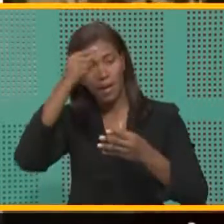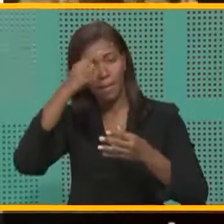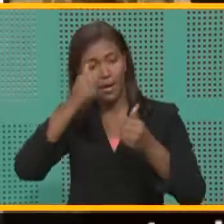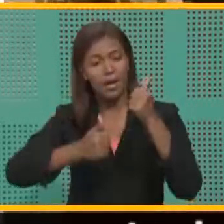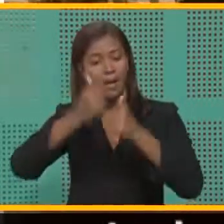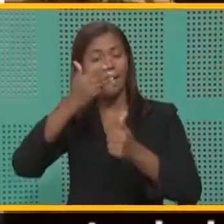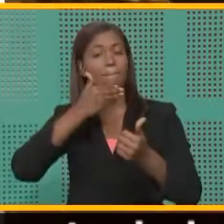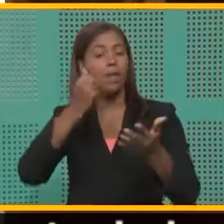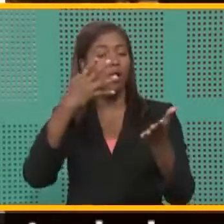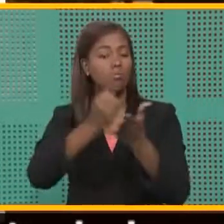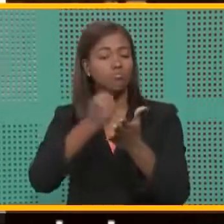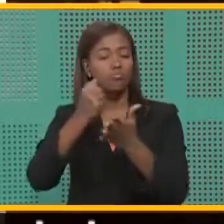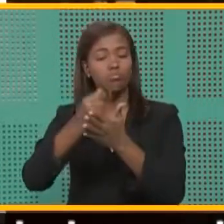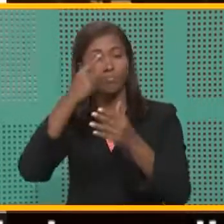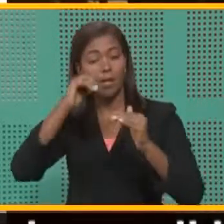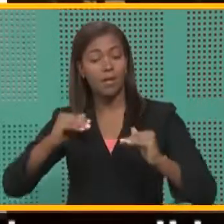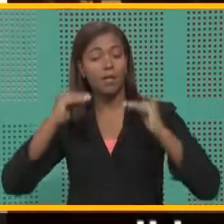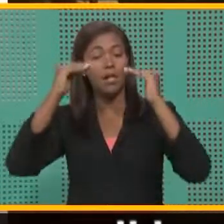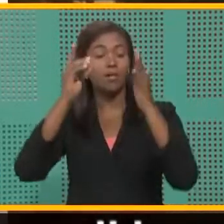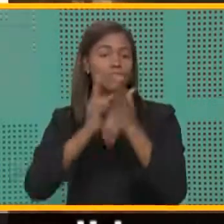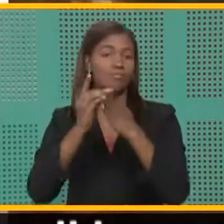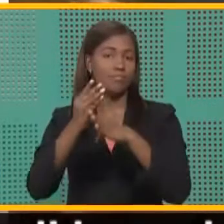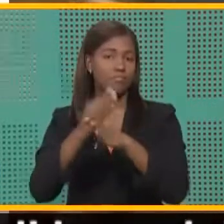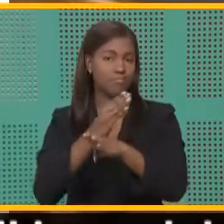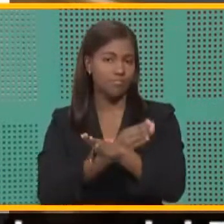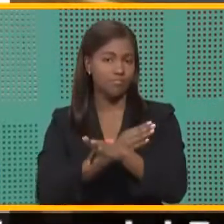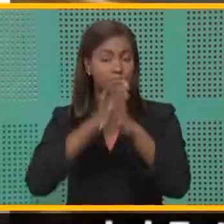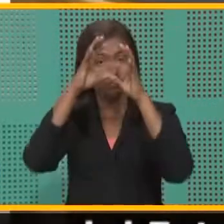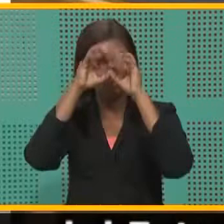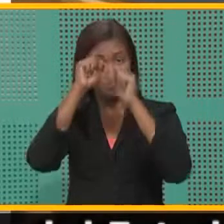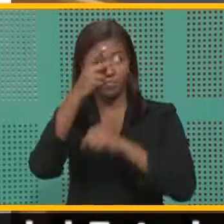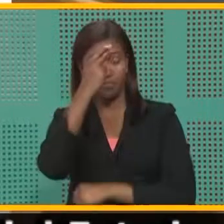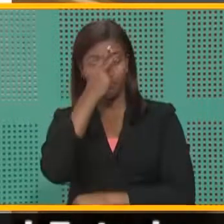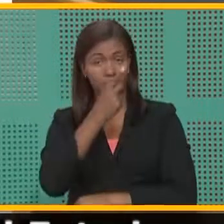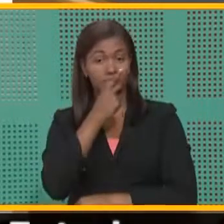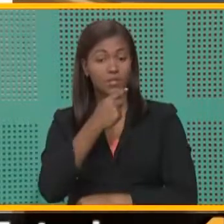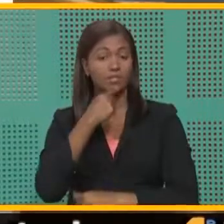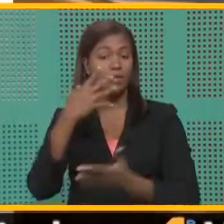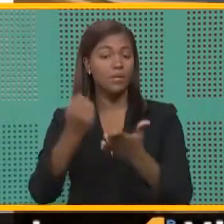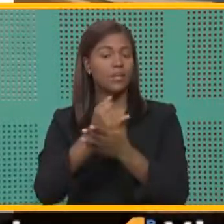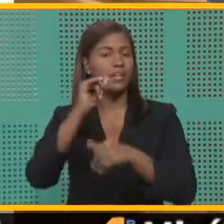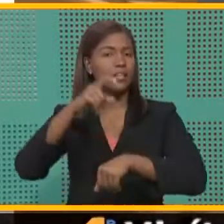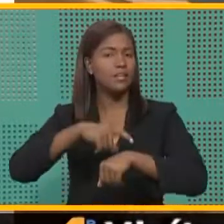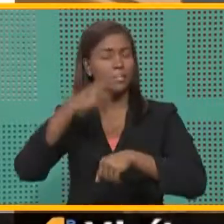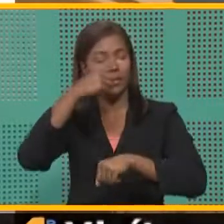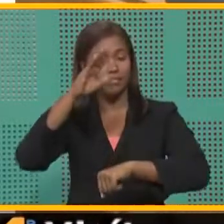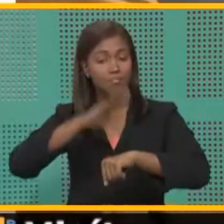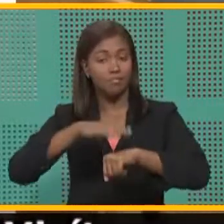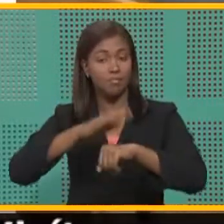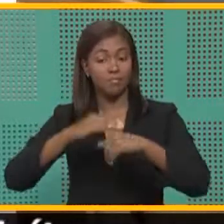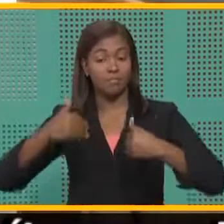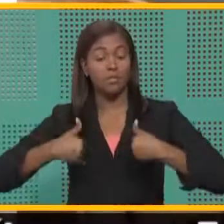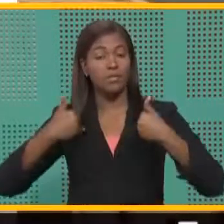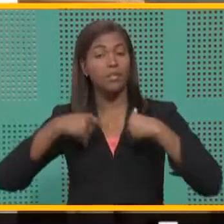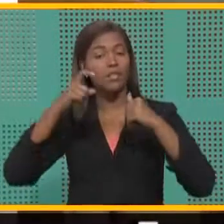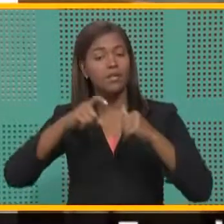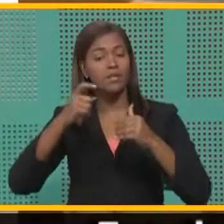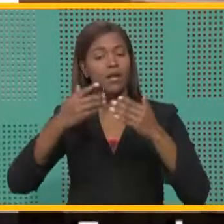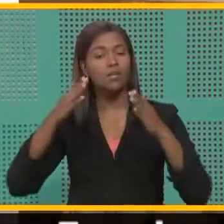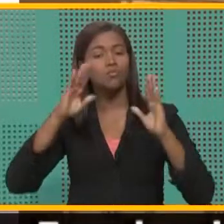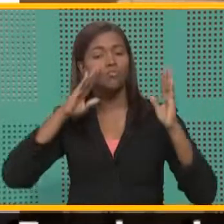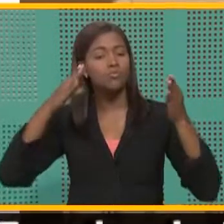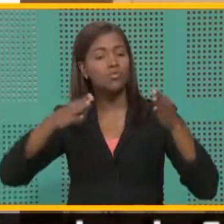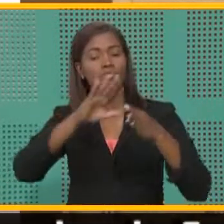mayores oportunidades de crecimiento y desarrollo. El presidente de la República aprovechó la ocasión para exhortar a los jóvenes a orientar sus